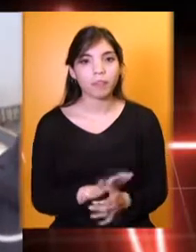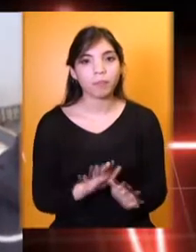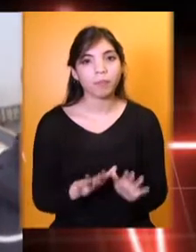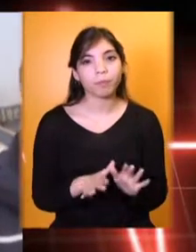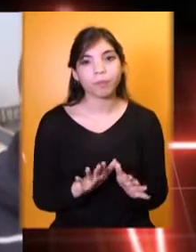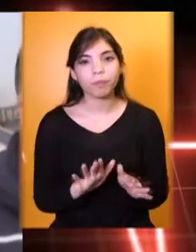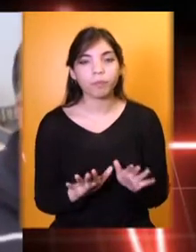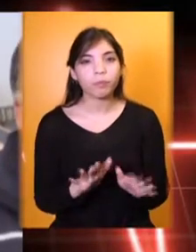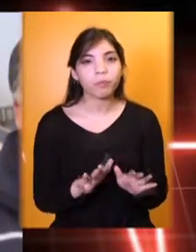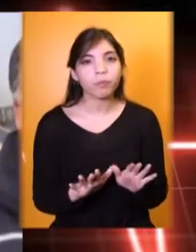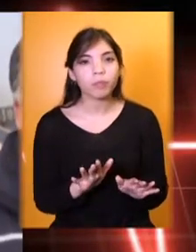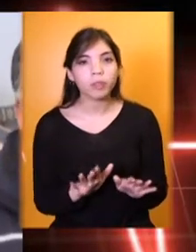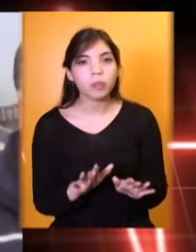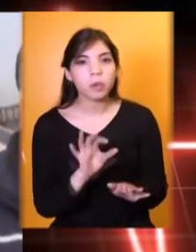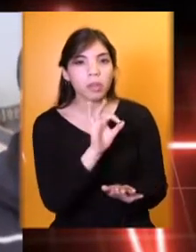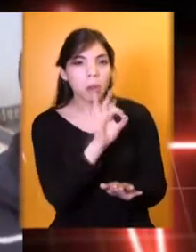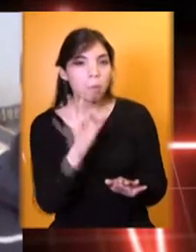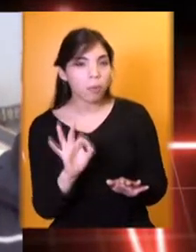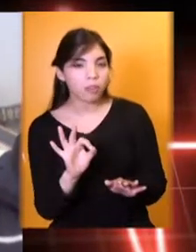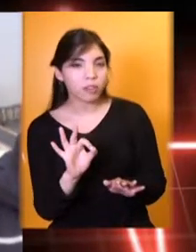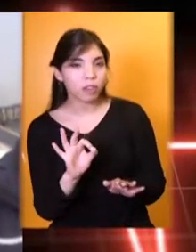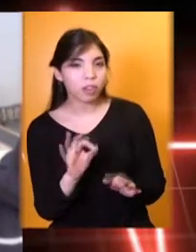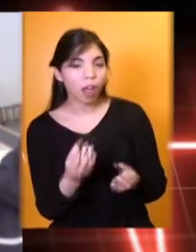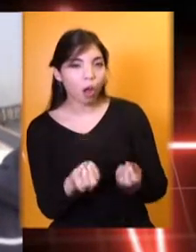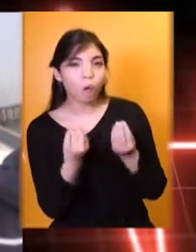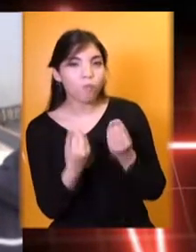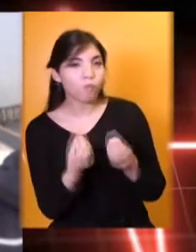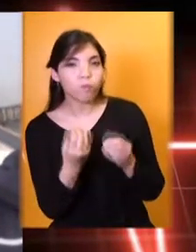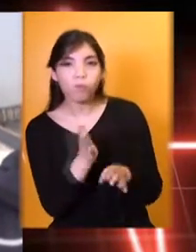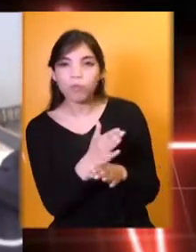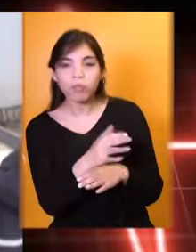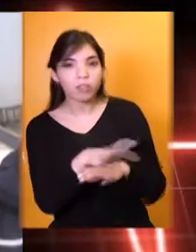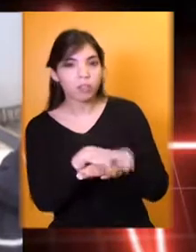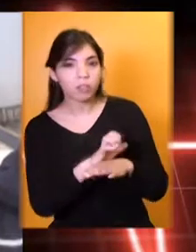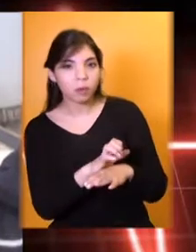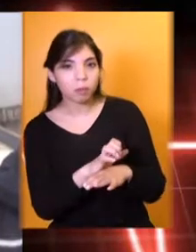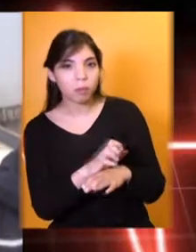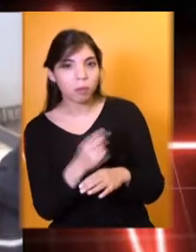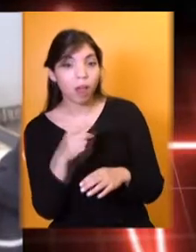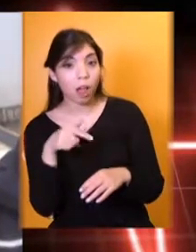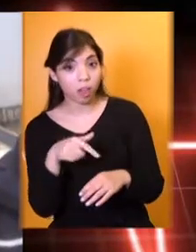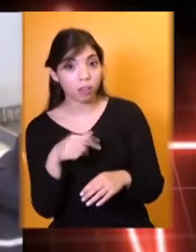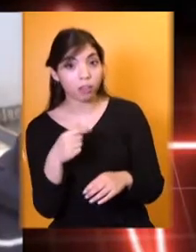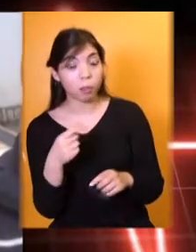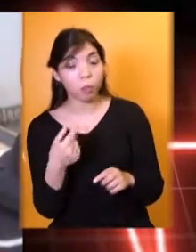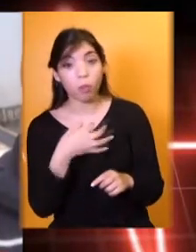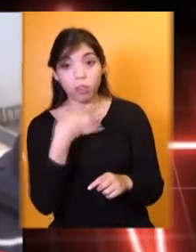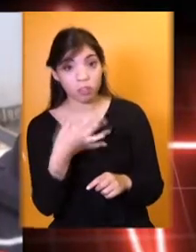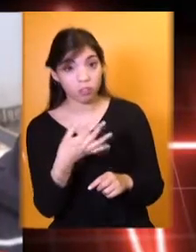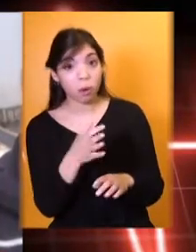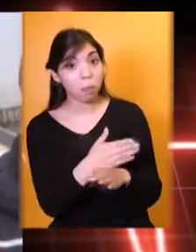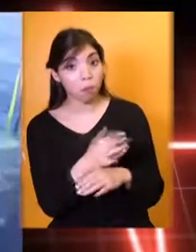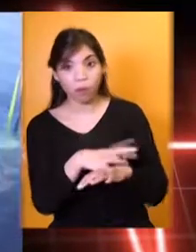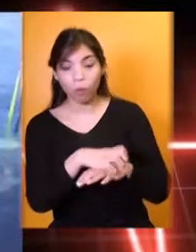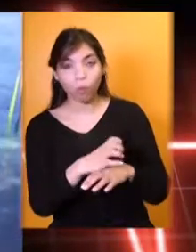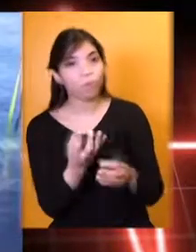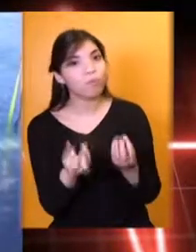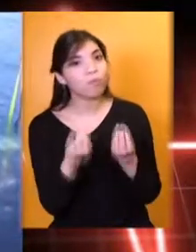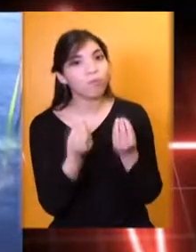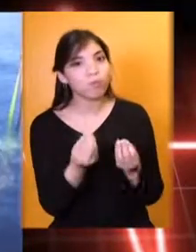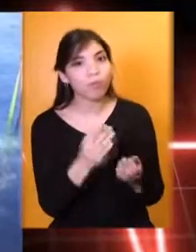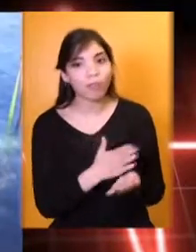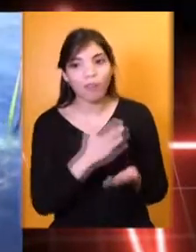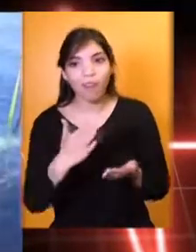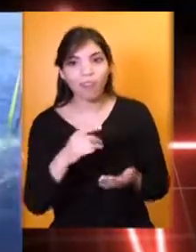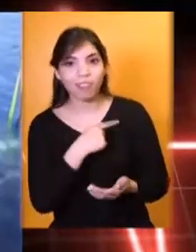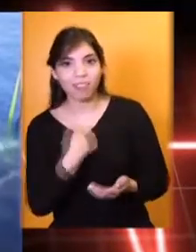Aproximadamente, de los cuales hay un porcentaje que es fresco y otro que es congelado. Aquí estamos hablando de la carga fresca china, la que se va vía aérea.